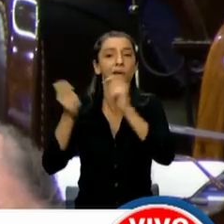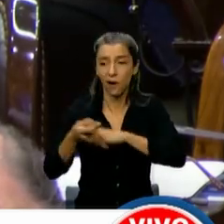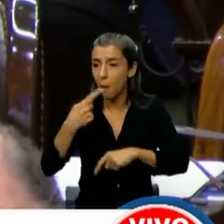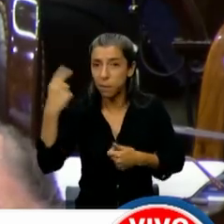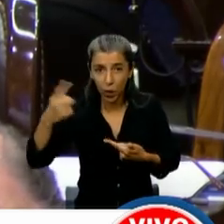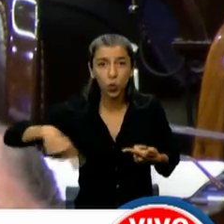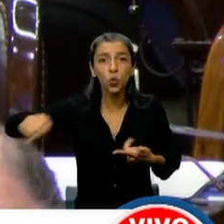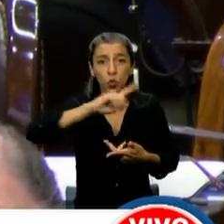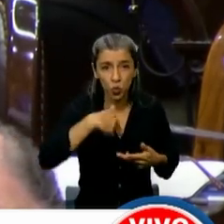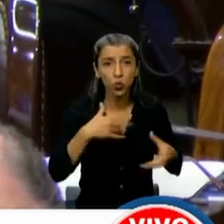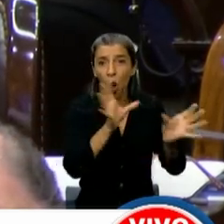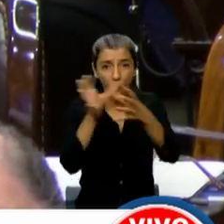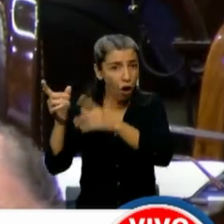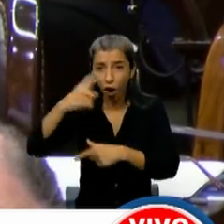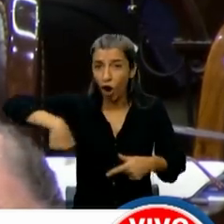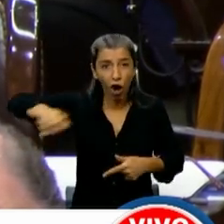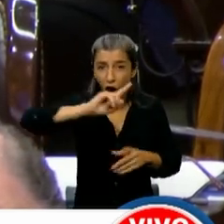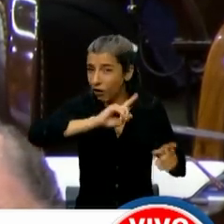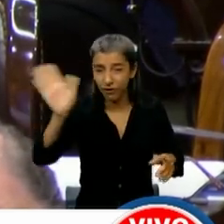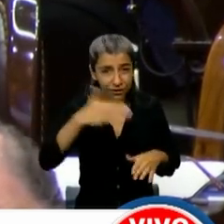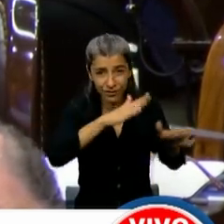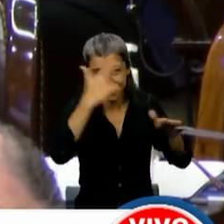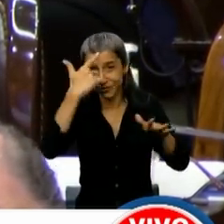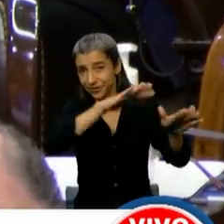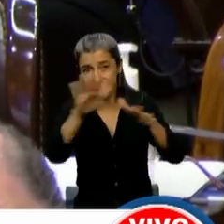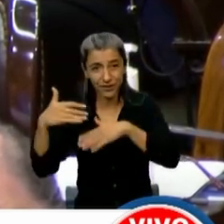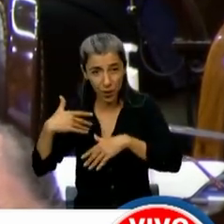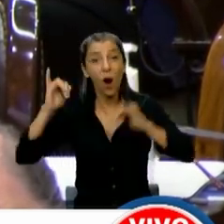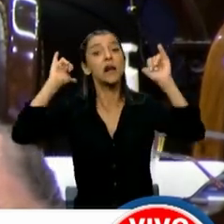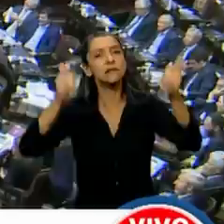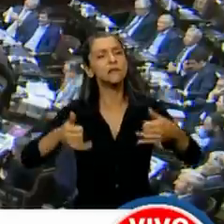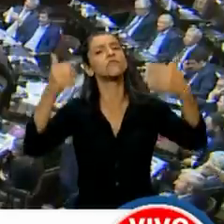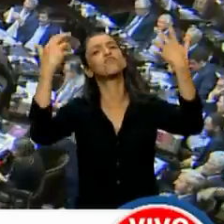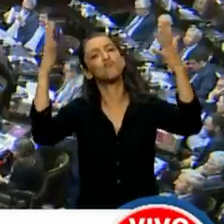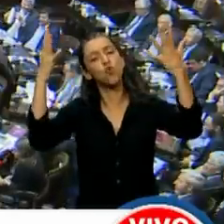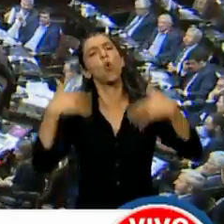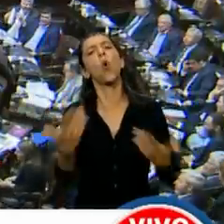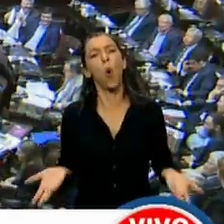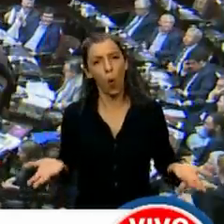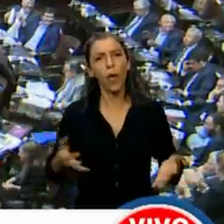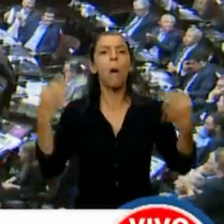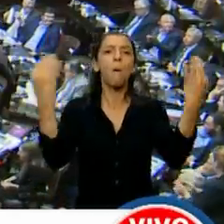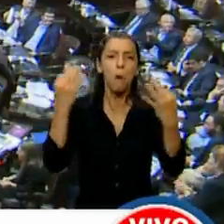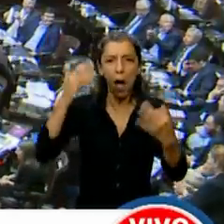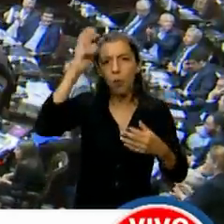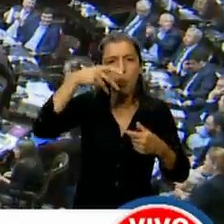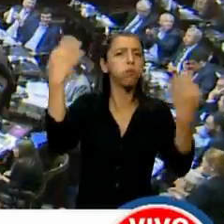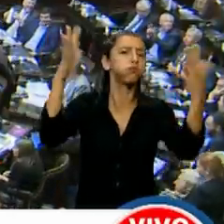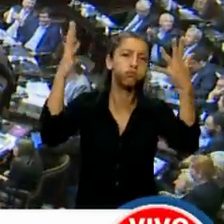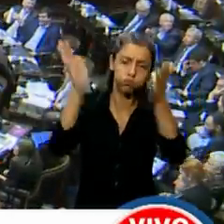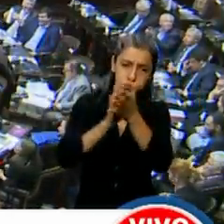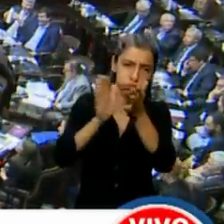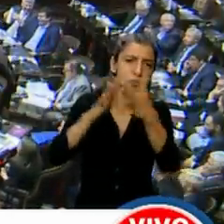los 10 bloques si muy bien 10 patricia bullrich la prada patricia bordes